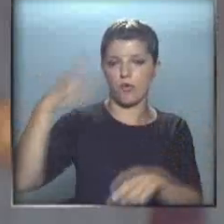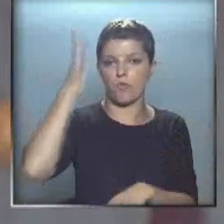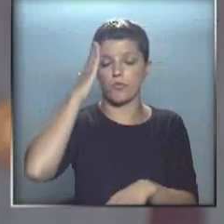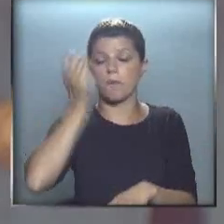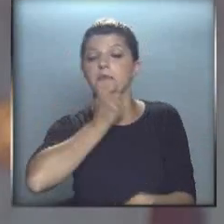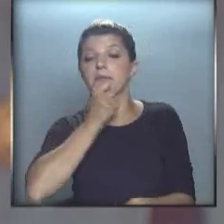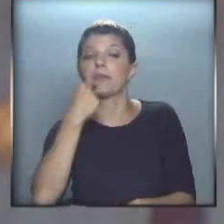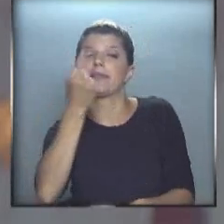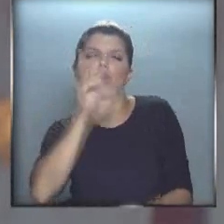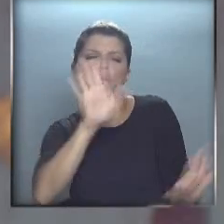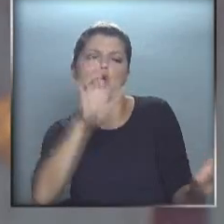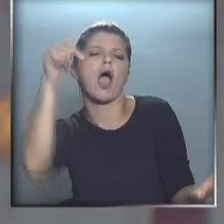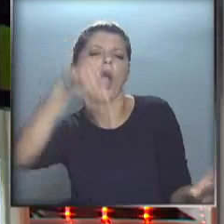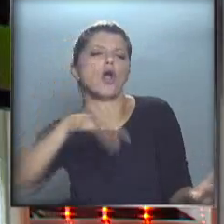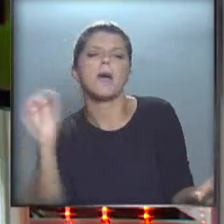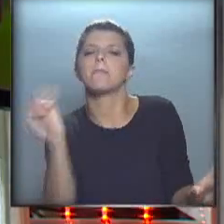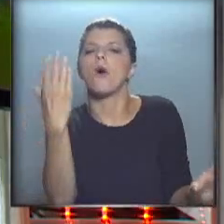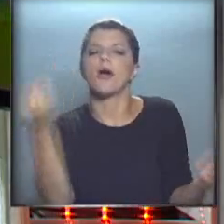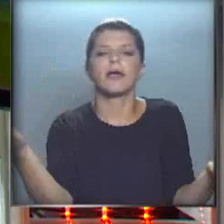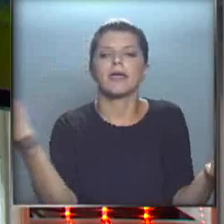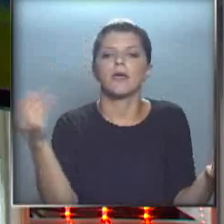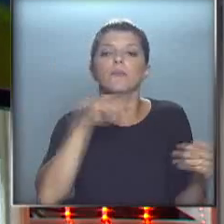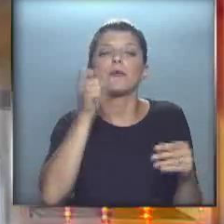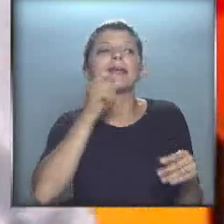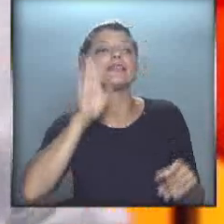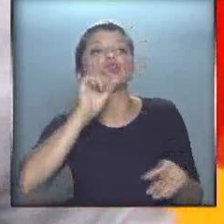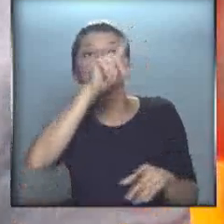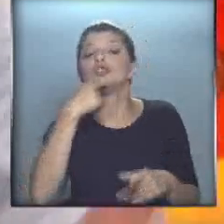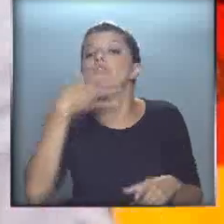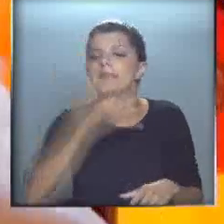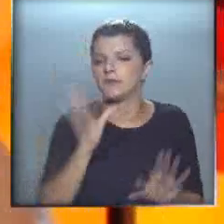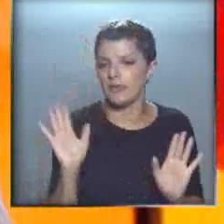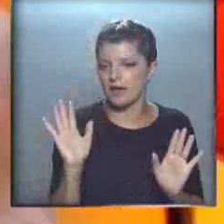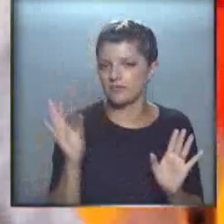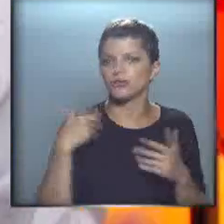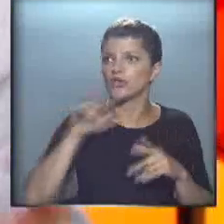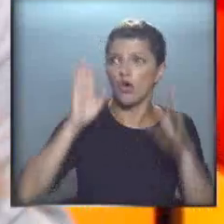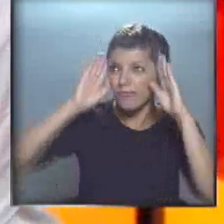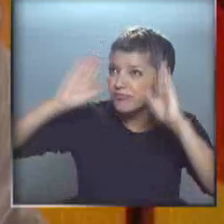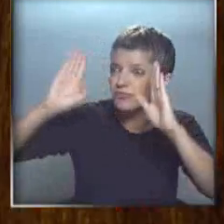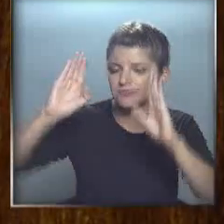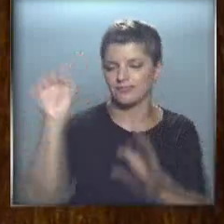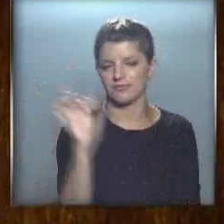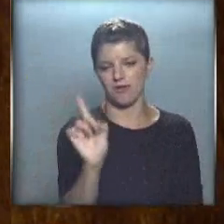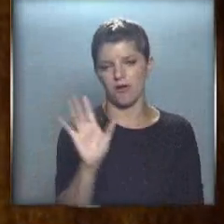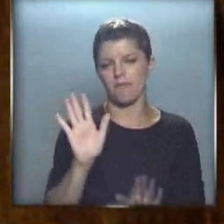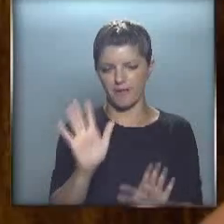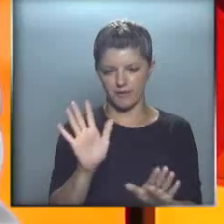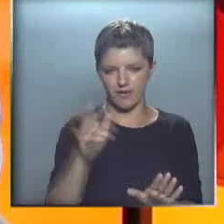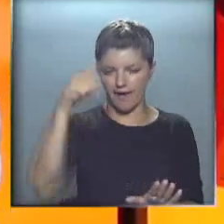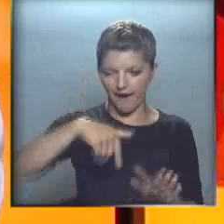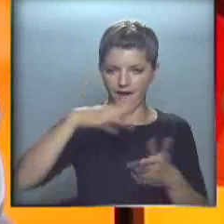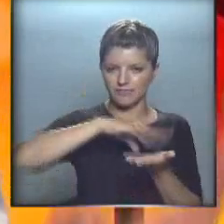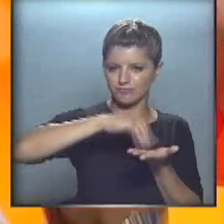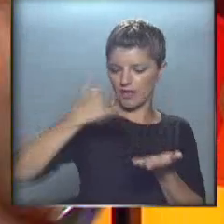no, ahora está de moda esto porque en Estados Unidos dice que hay que hacer esto. Entonces todos vamos atrás de eso. No, defendamos también nuestra identidad,